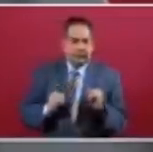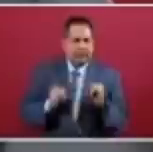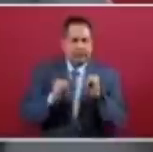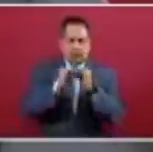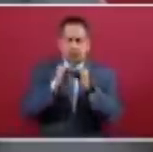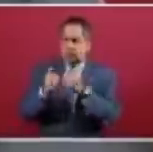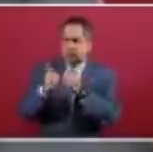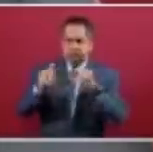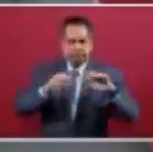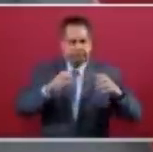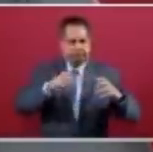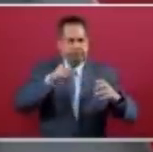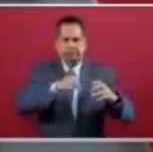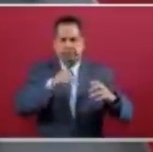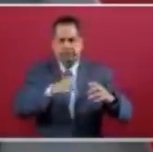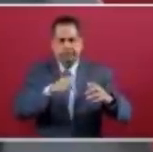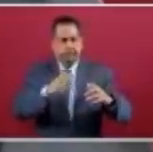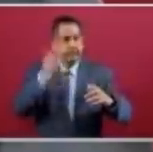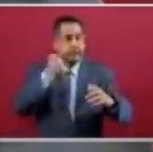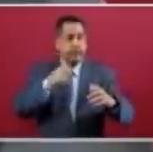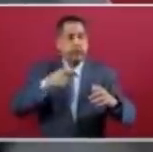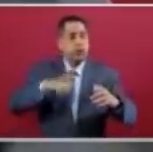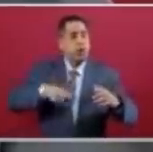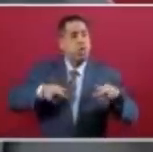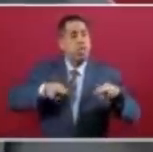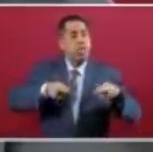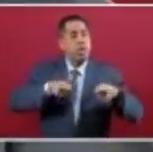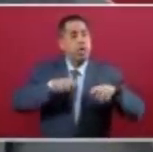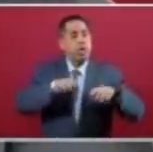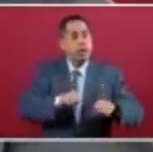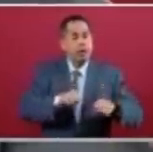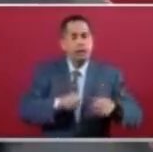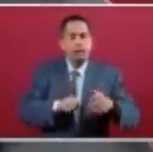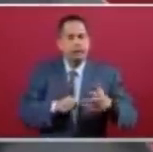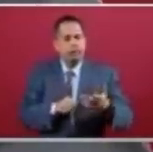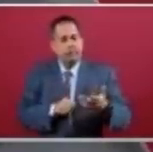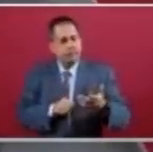estaban tomados para